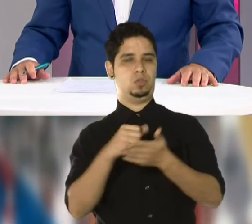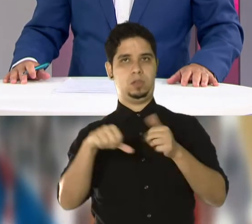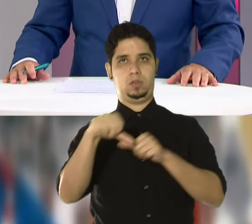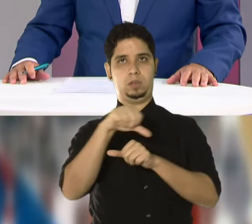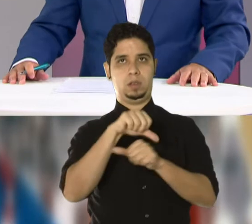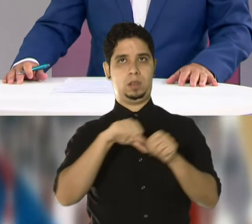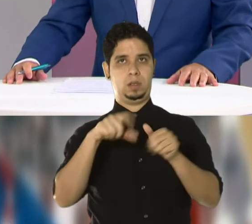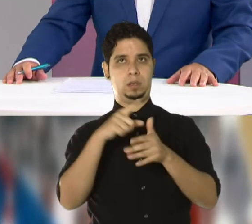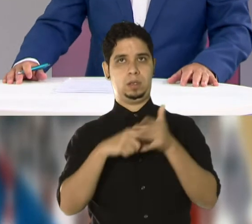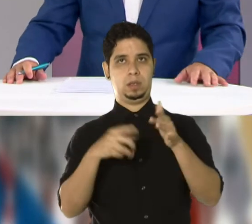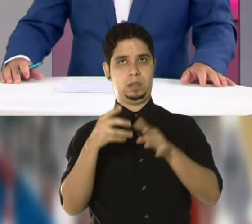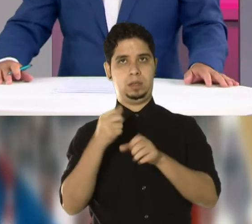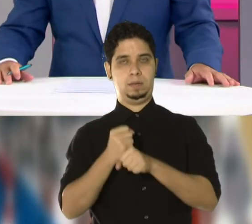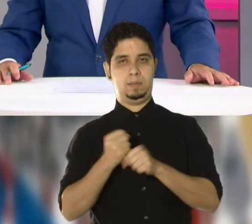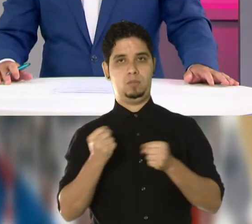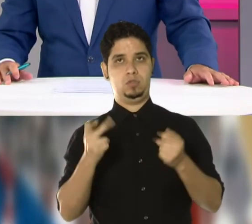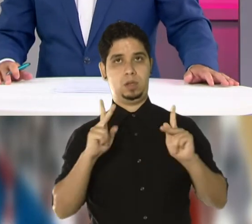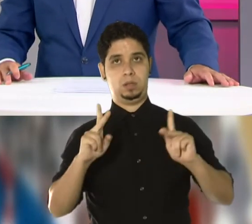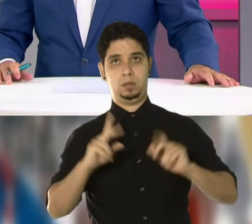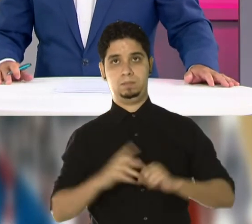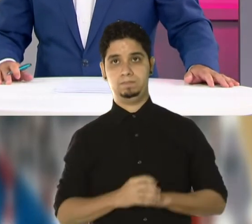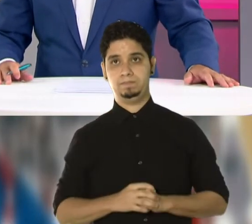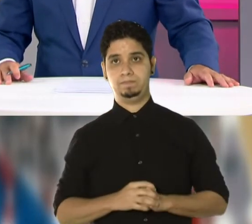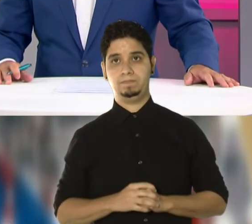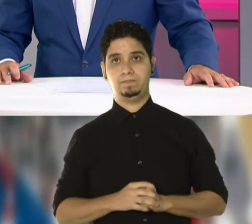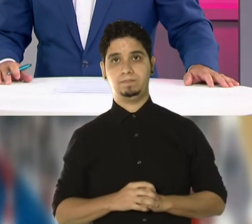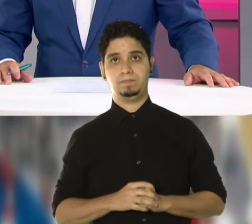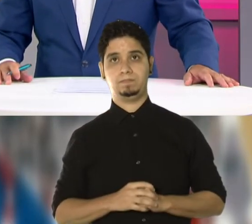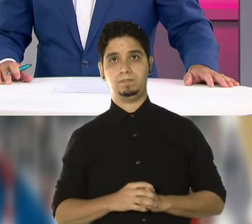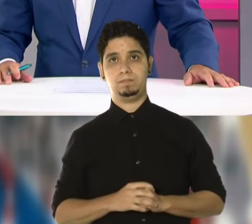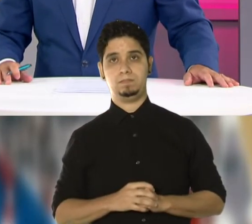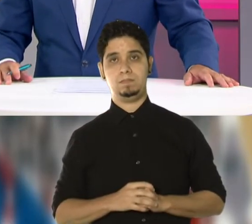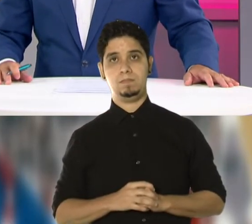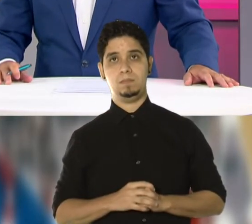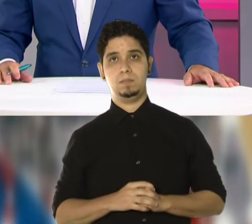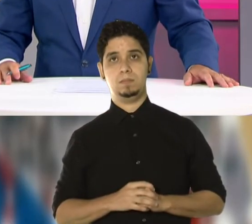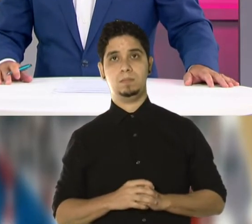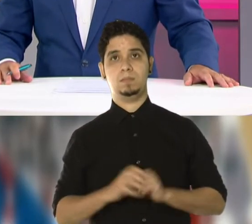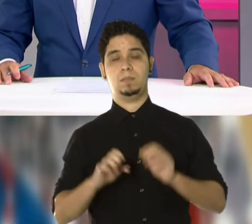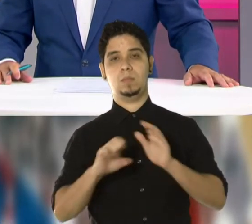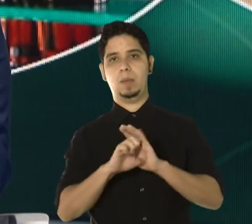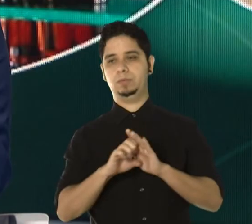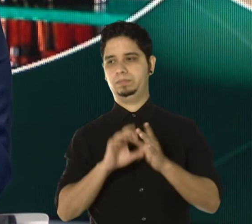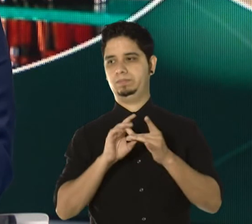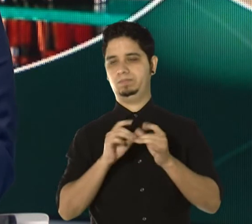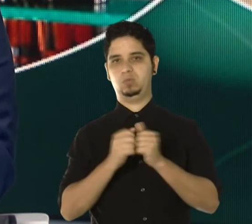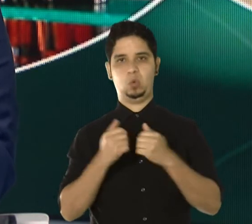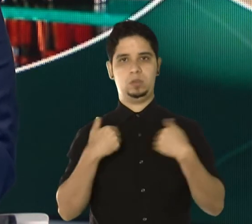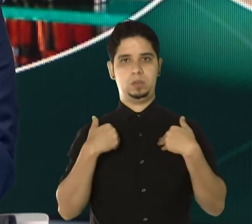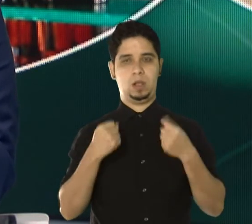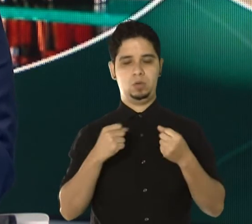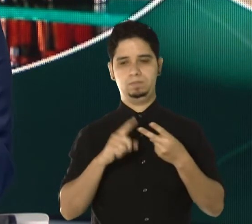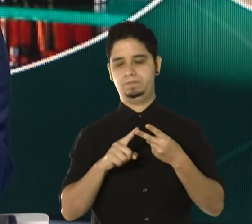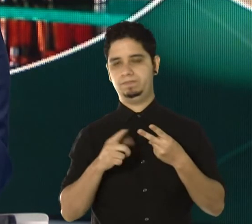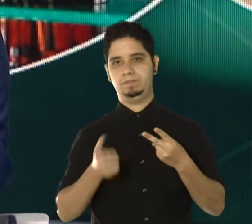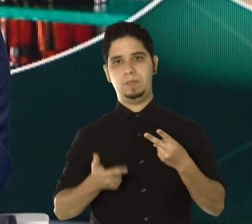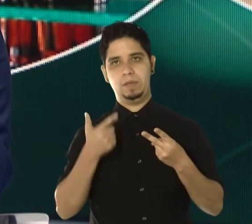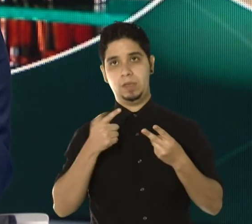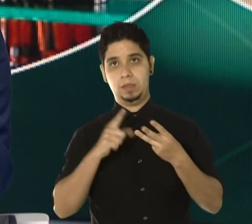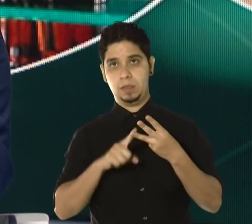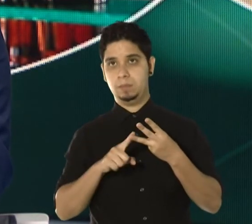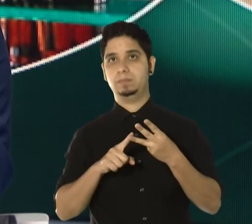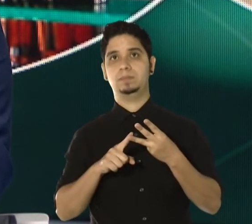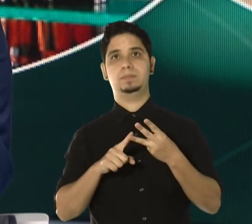reciben muchas personas. Y me refiero, pues mira, a ayudas en los sectores de salud, en vivienda, en